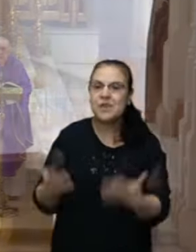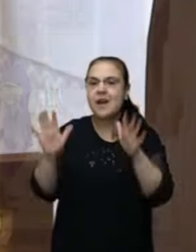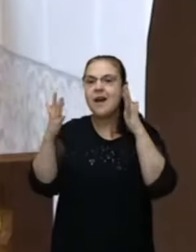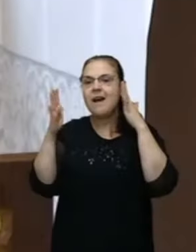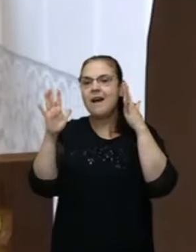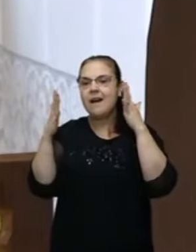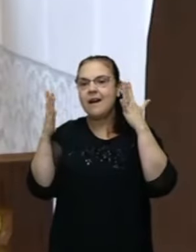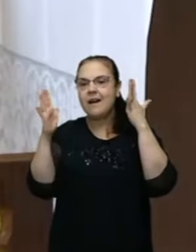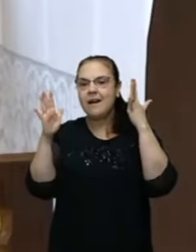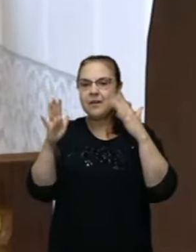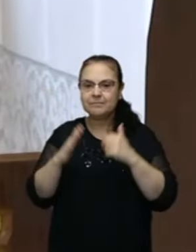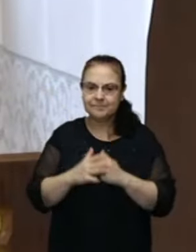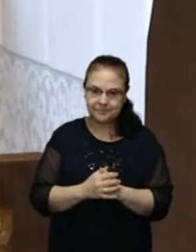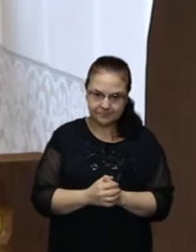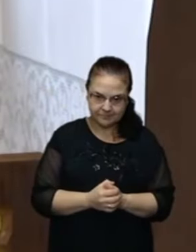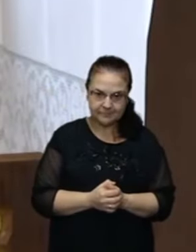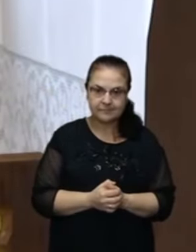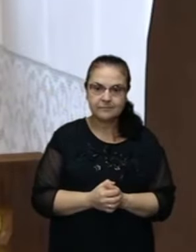aleluya.